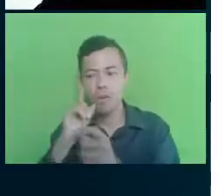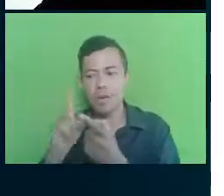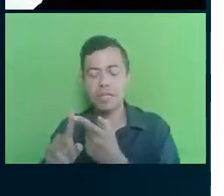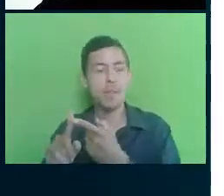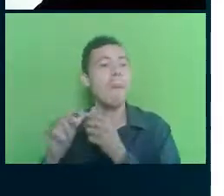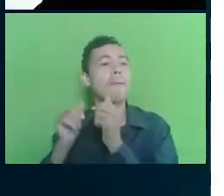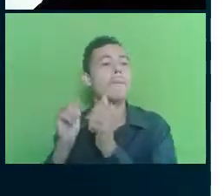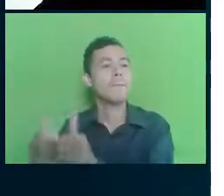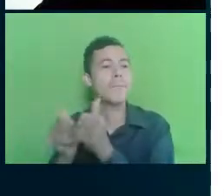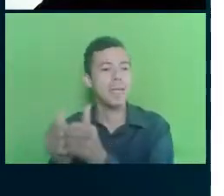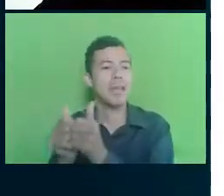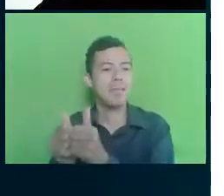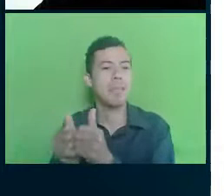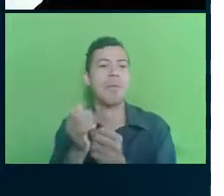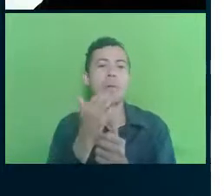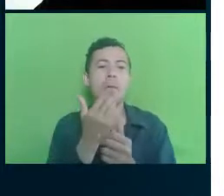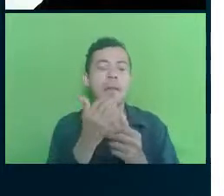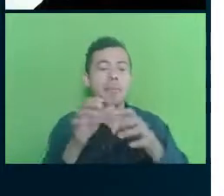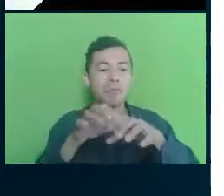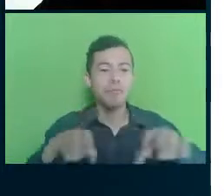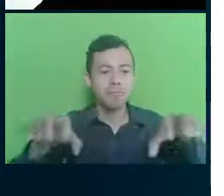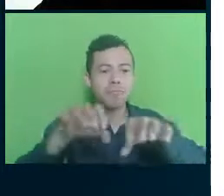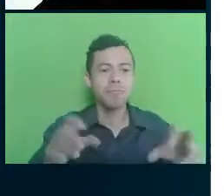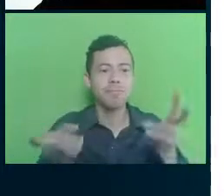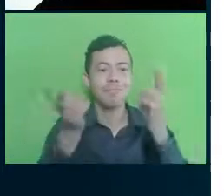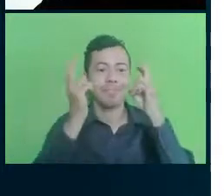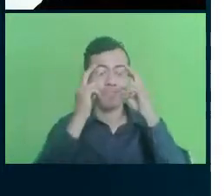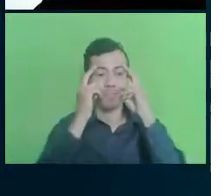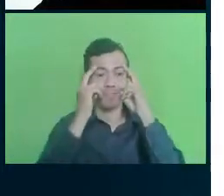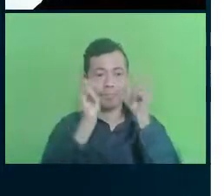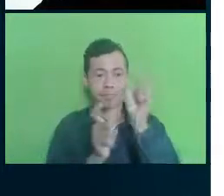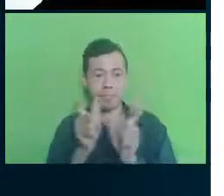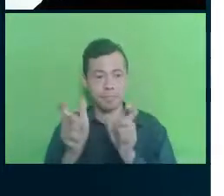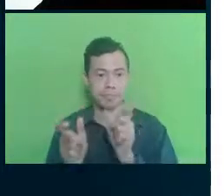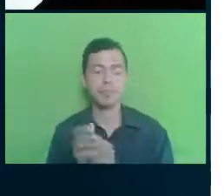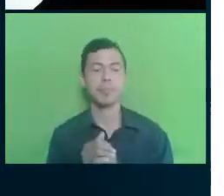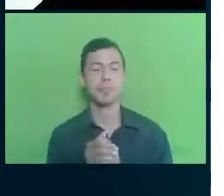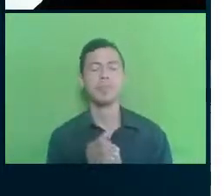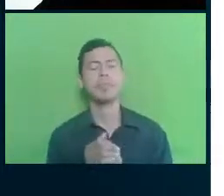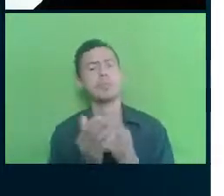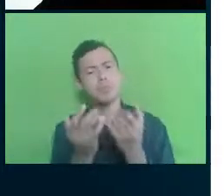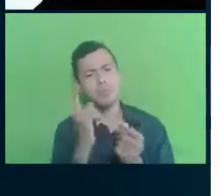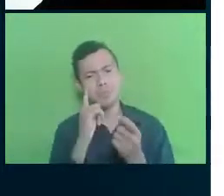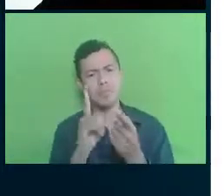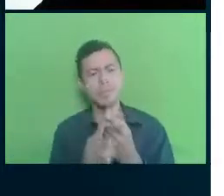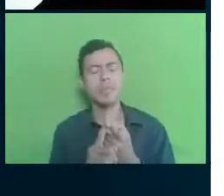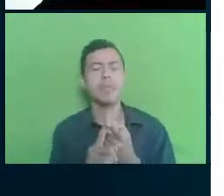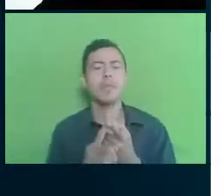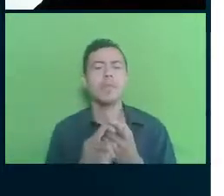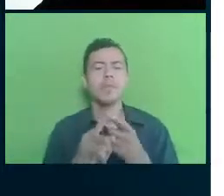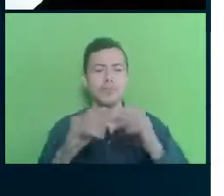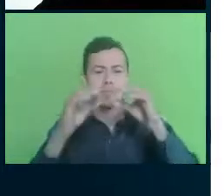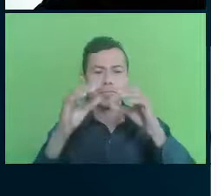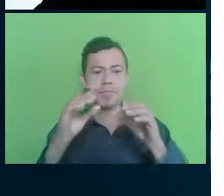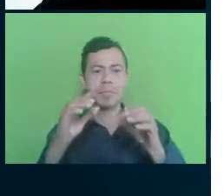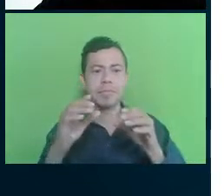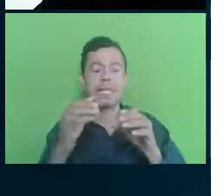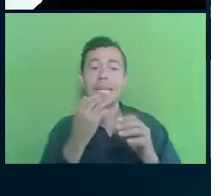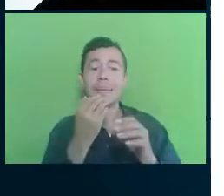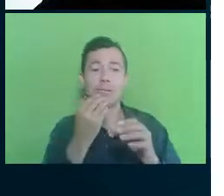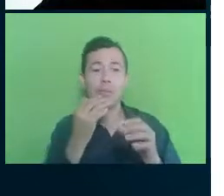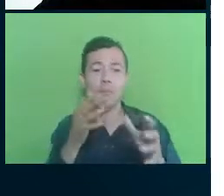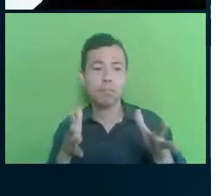también ejercicios cognitivos, ¿no?, del ser humano. Y dentro de inteligencia artificial vamos a ver que hablamos de inteligencia de